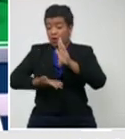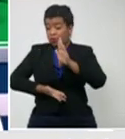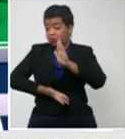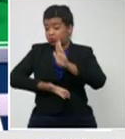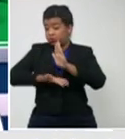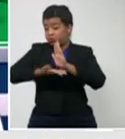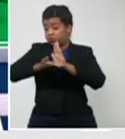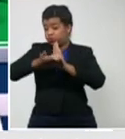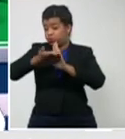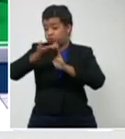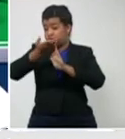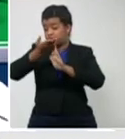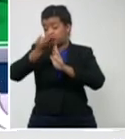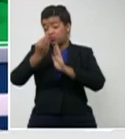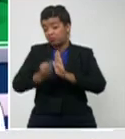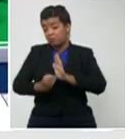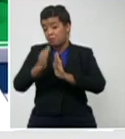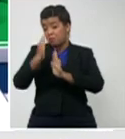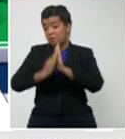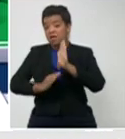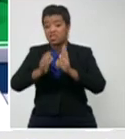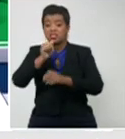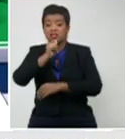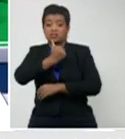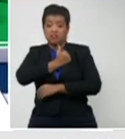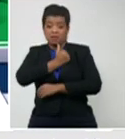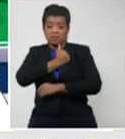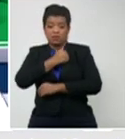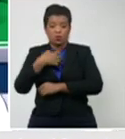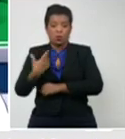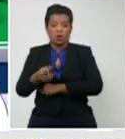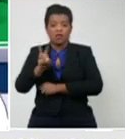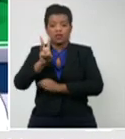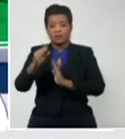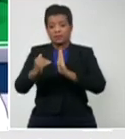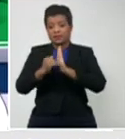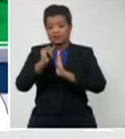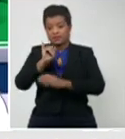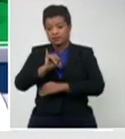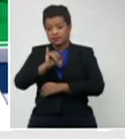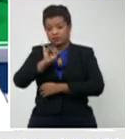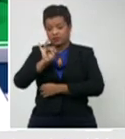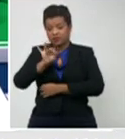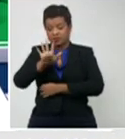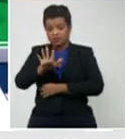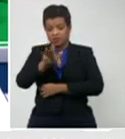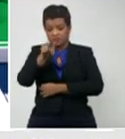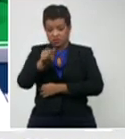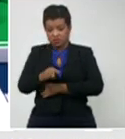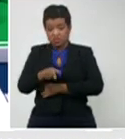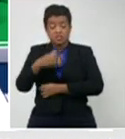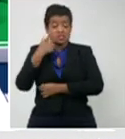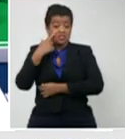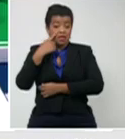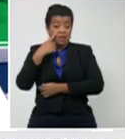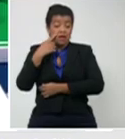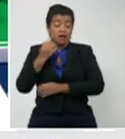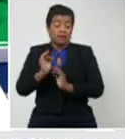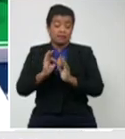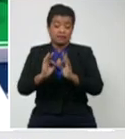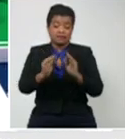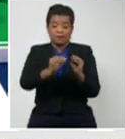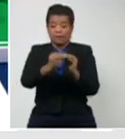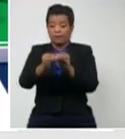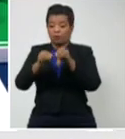fue diciembre, con 3.675. Dese cuenta de la magnitud de la transmisión.